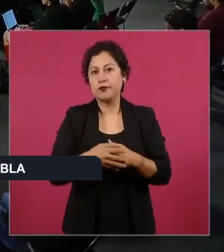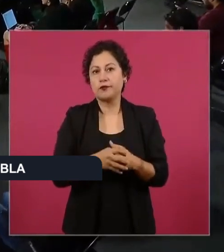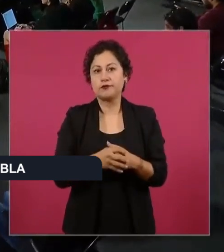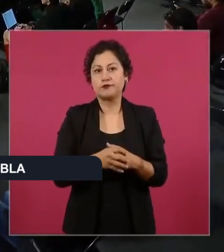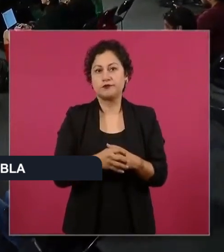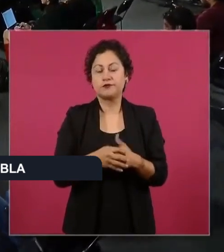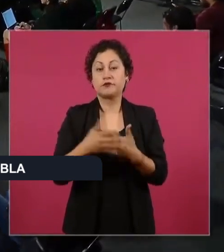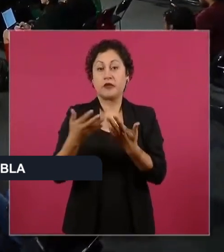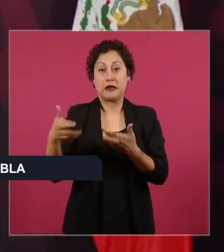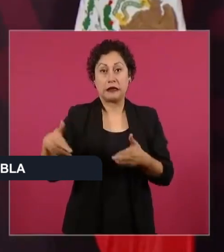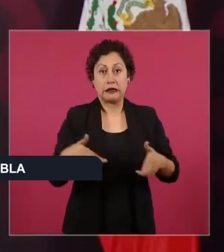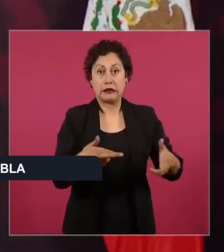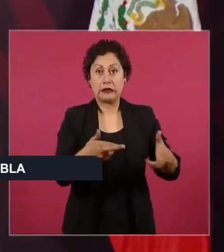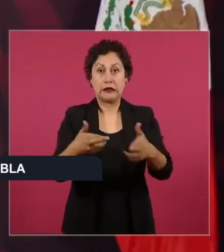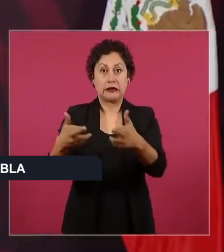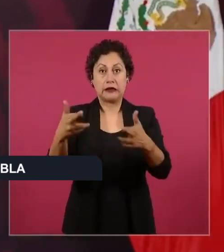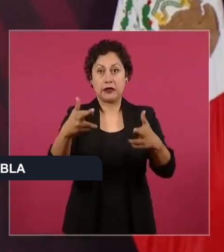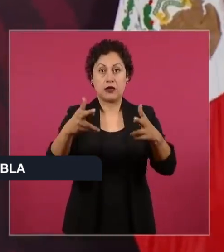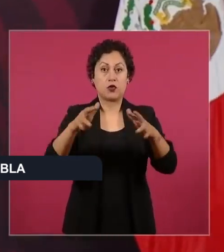carretera